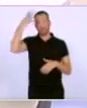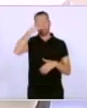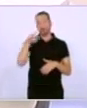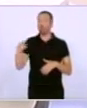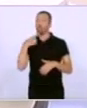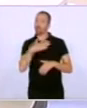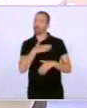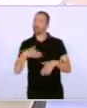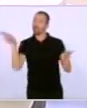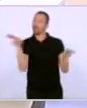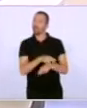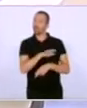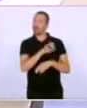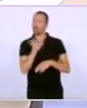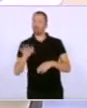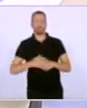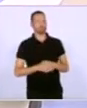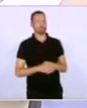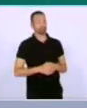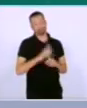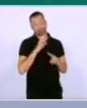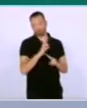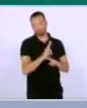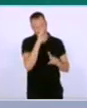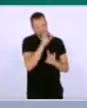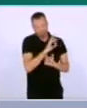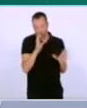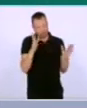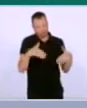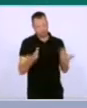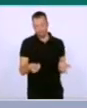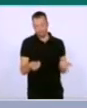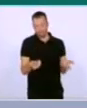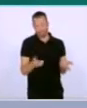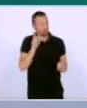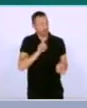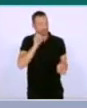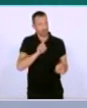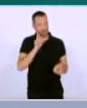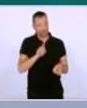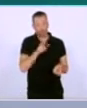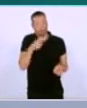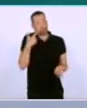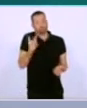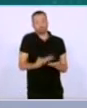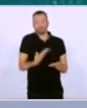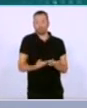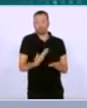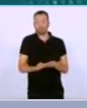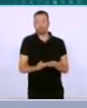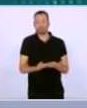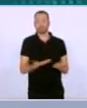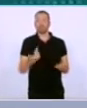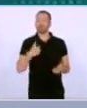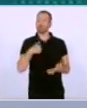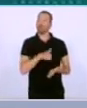cierto Bueno pues claro que no lo es y a los hechos me remito es decir yo he tenido el honor de